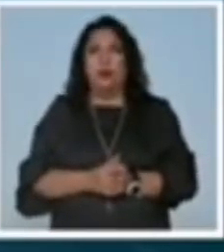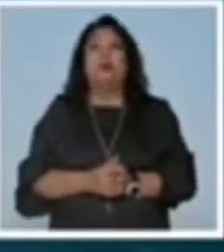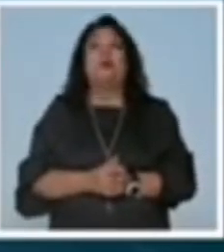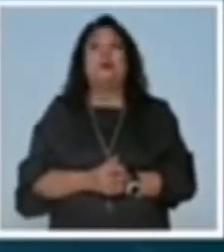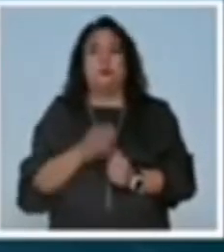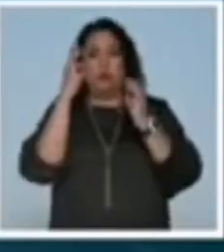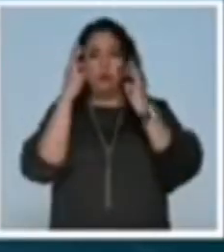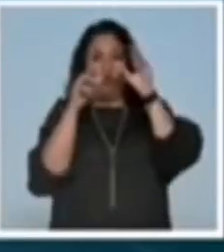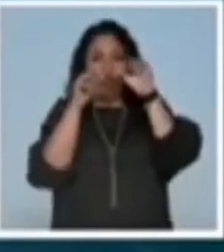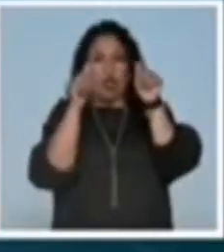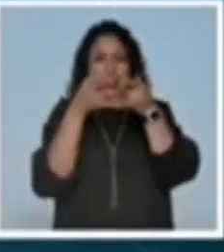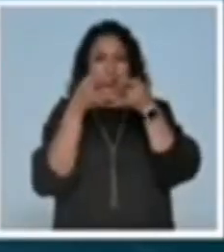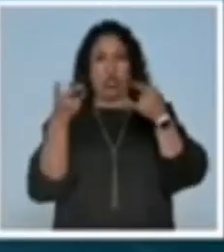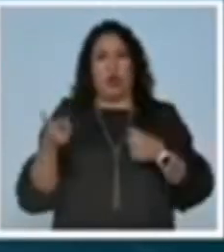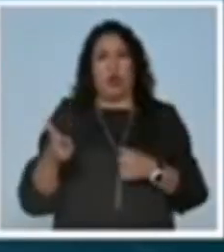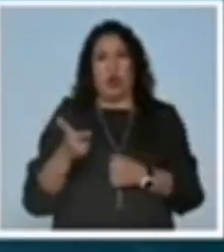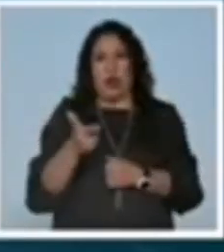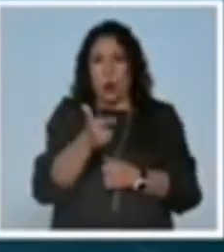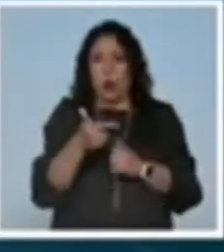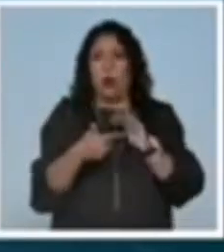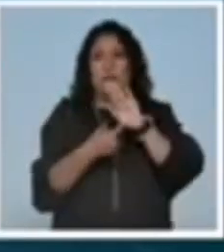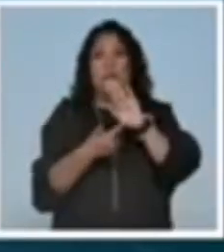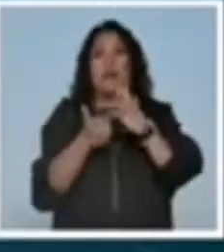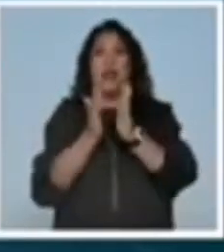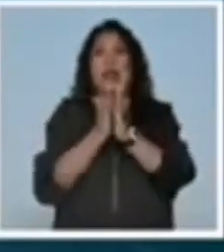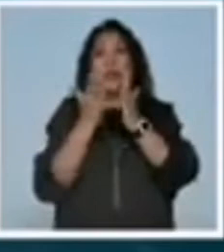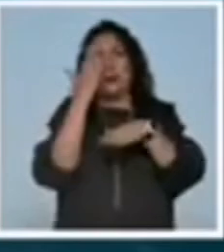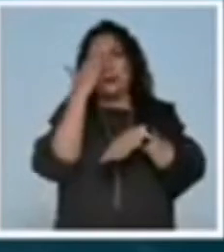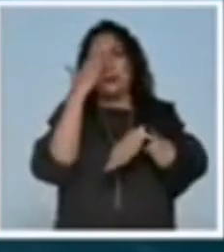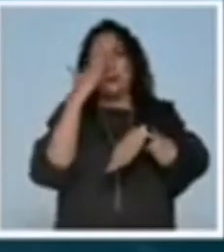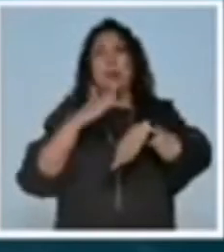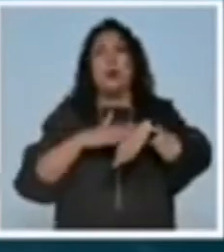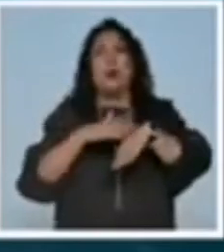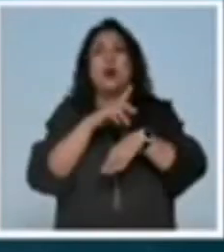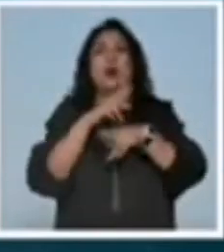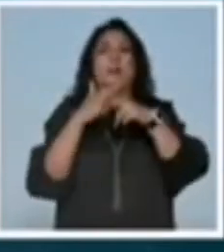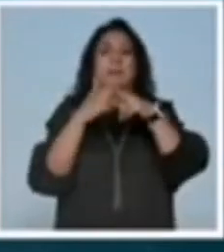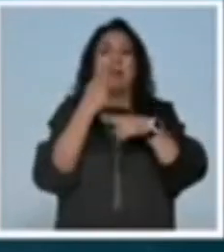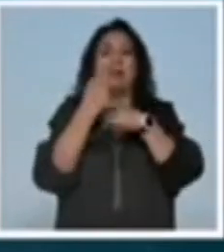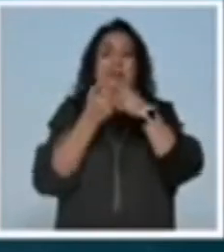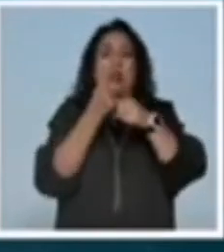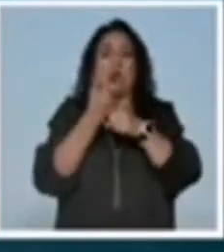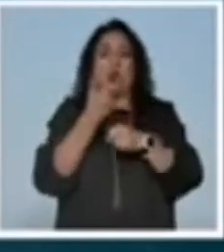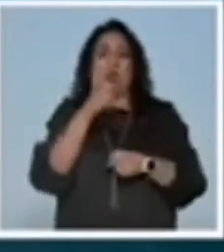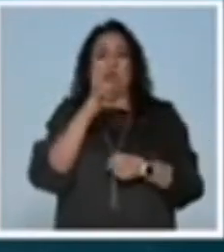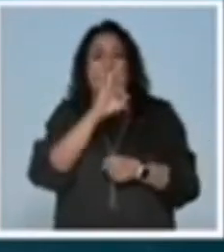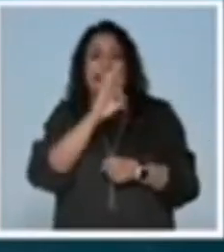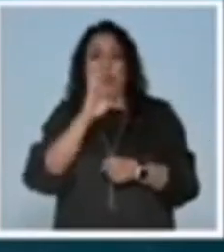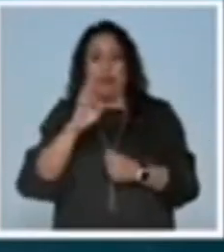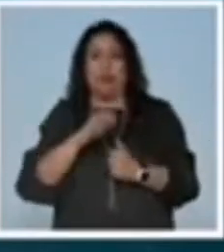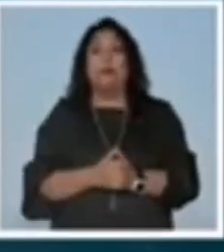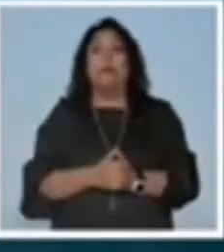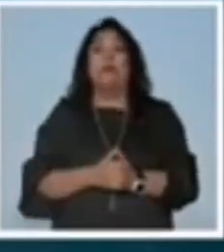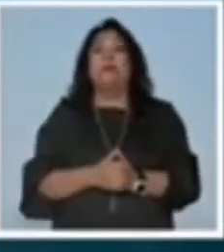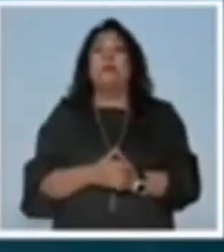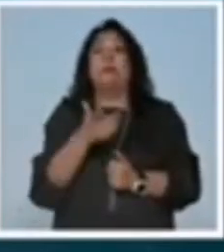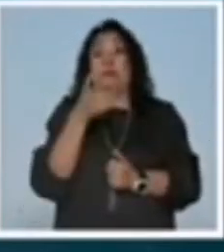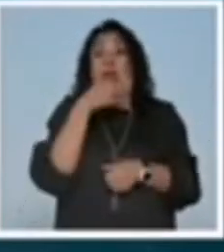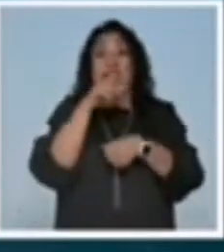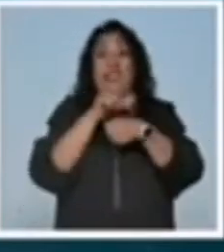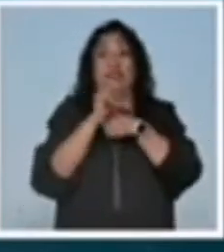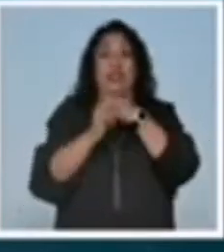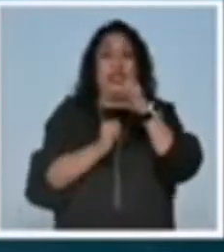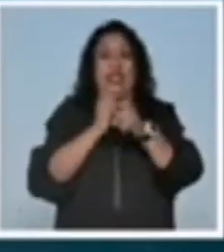Y en el Museo de Arte e Historia de Guanajuato se presentó un libro conmemorativo por los 25 años del GIF. A pesar de que el